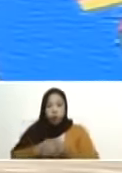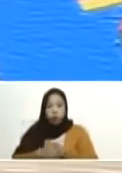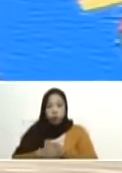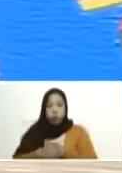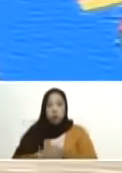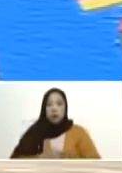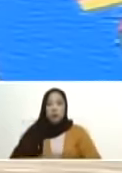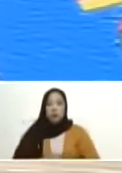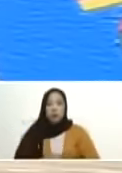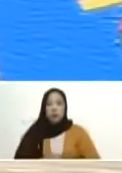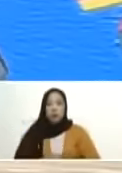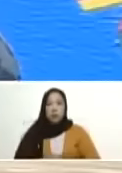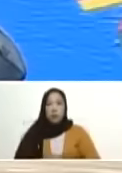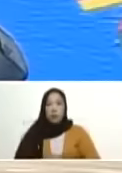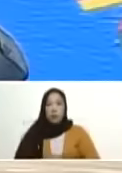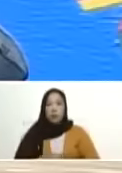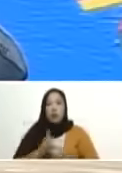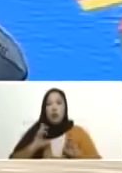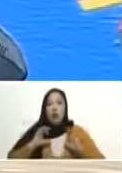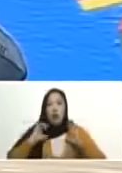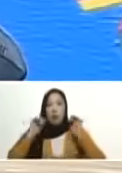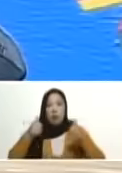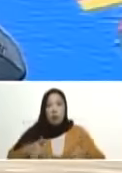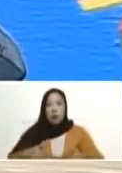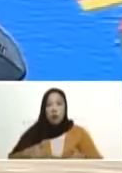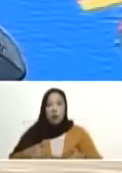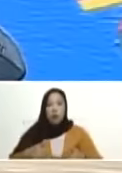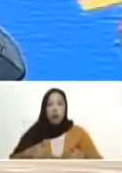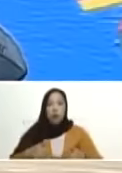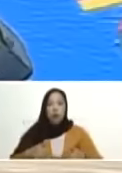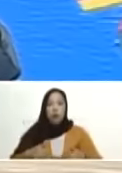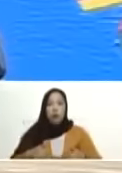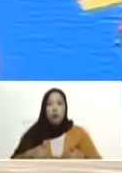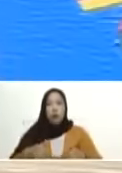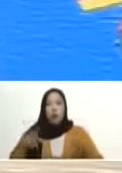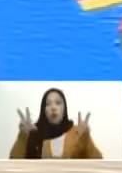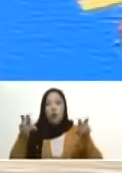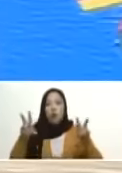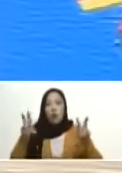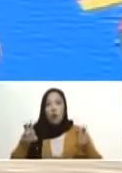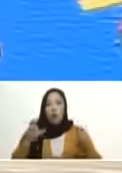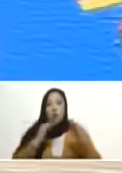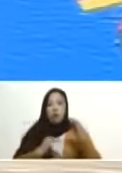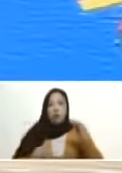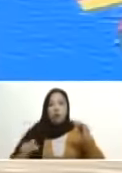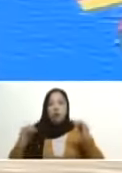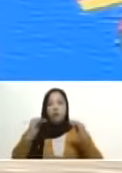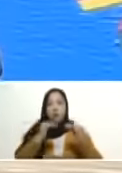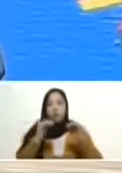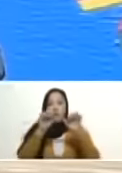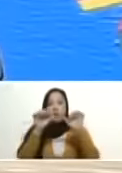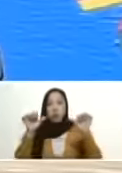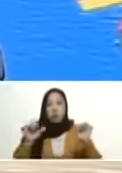Y el surgimiento de un nuevo equilibrio estratégico